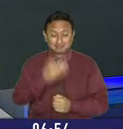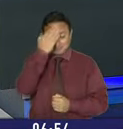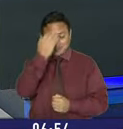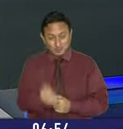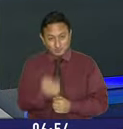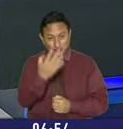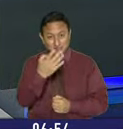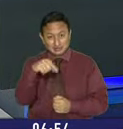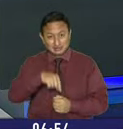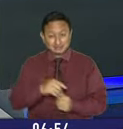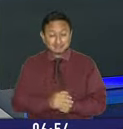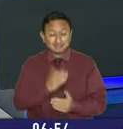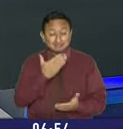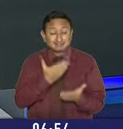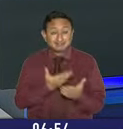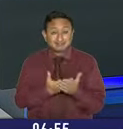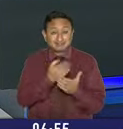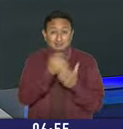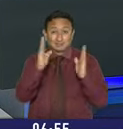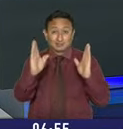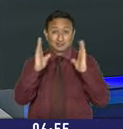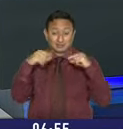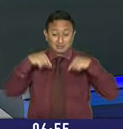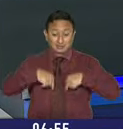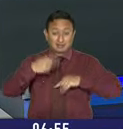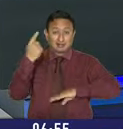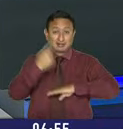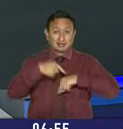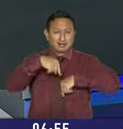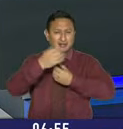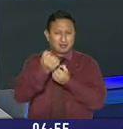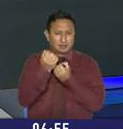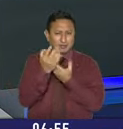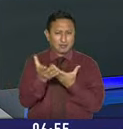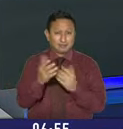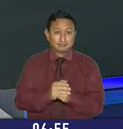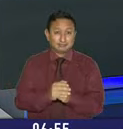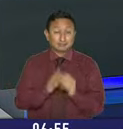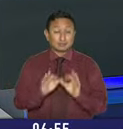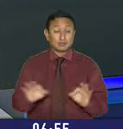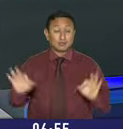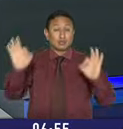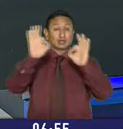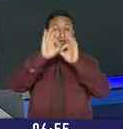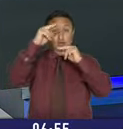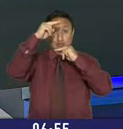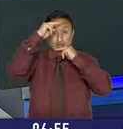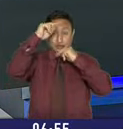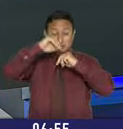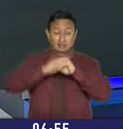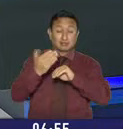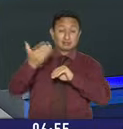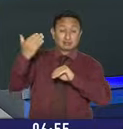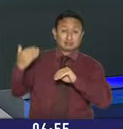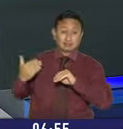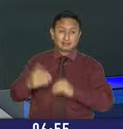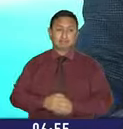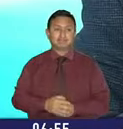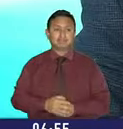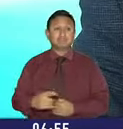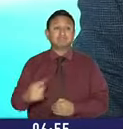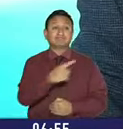acompañarnos en una jornada más de información con importantes noticias generadas durante las últimas horas. Diario Comercio, en sección empresa, impresa y